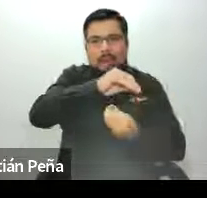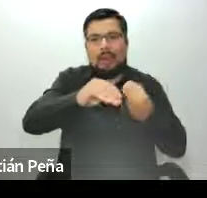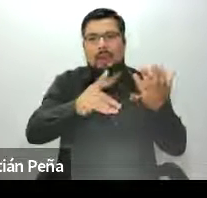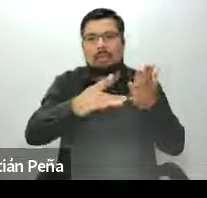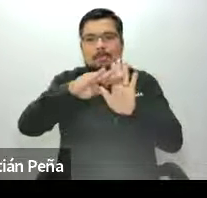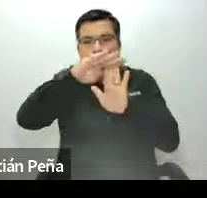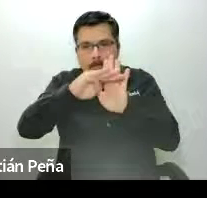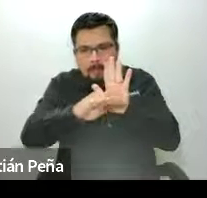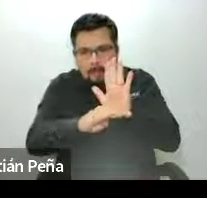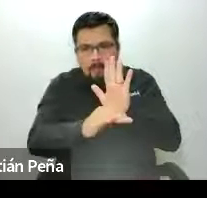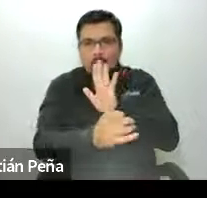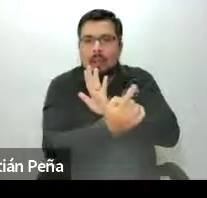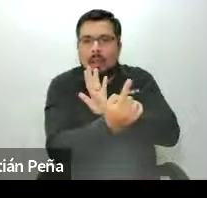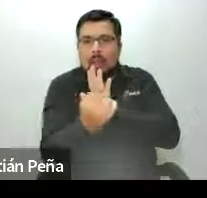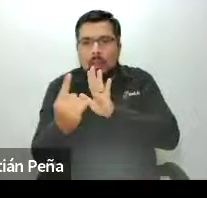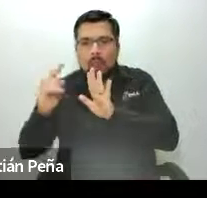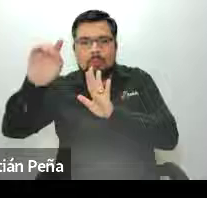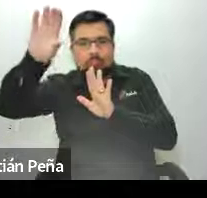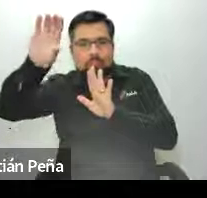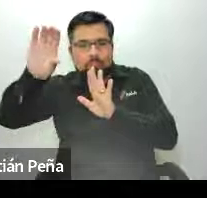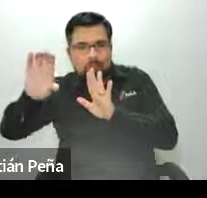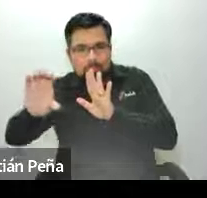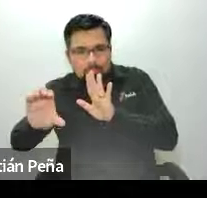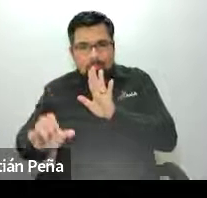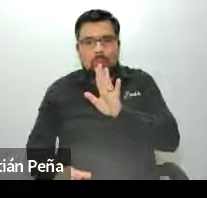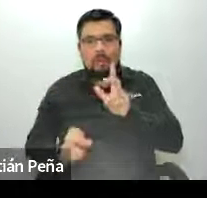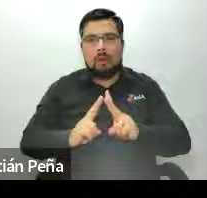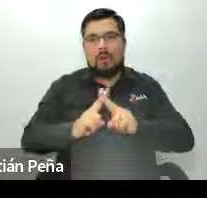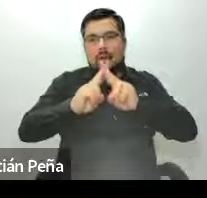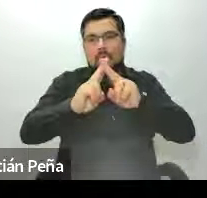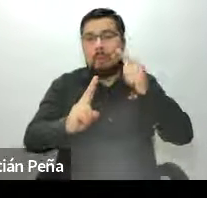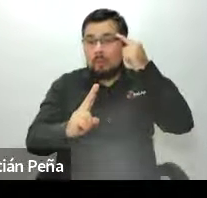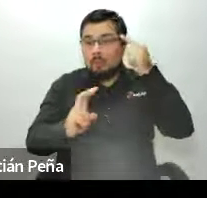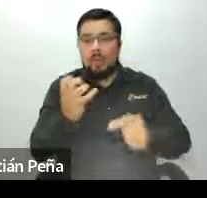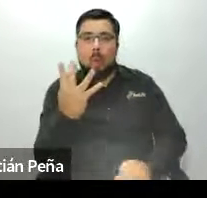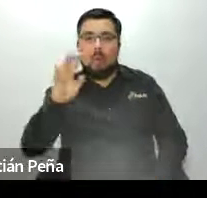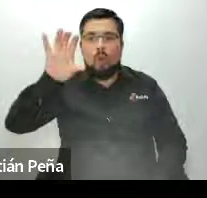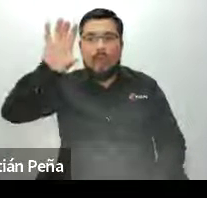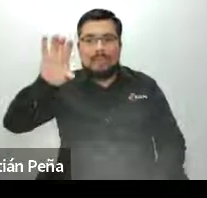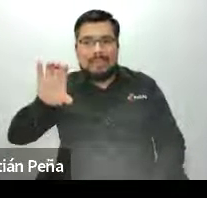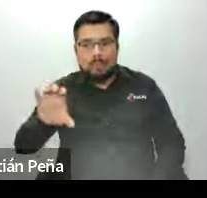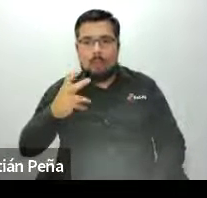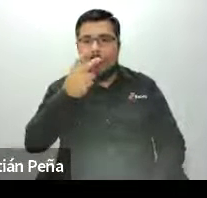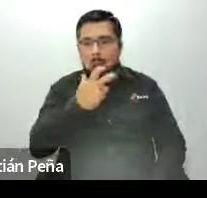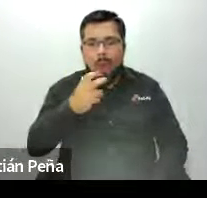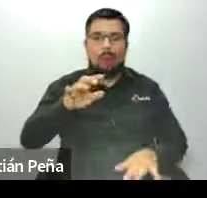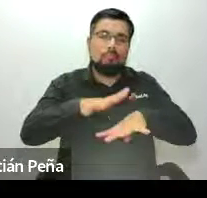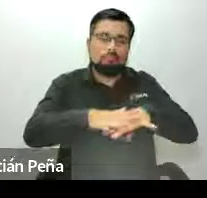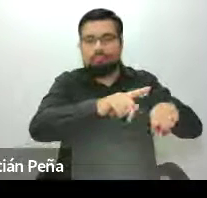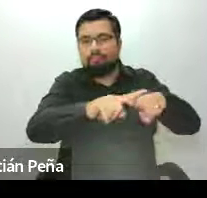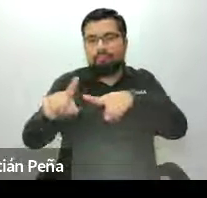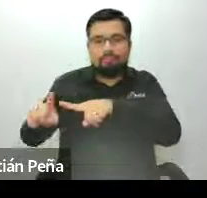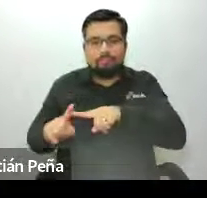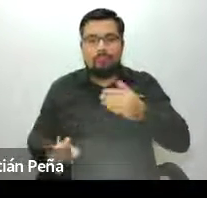se construyeron, considerando las 4 asignaturas, permiten esta lógica,